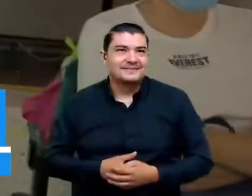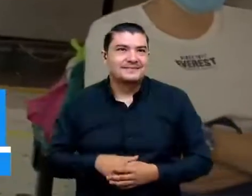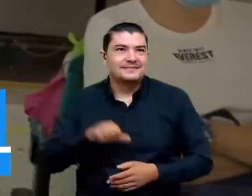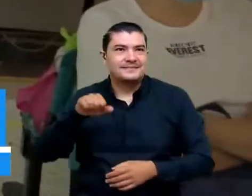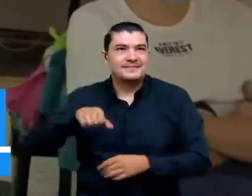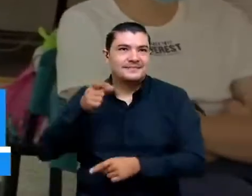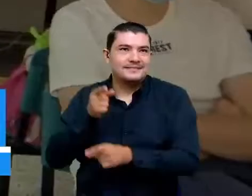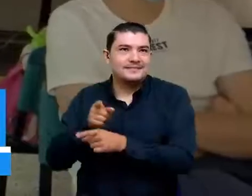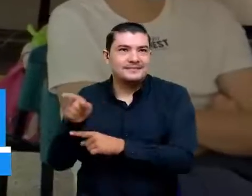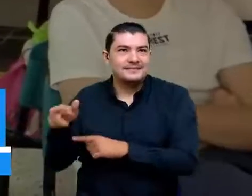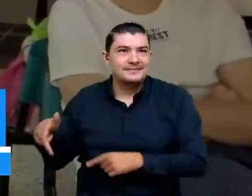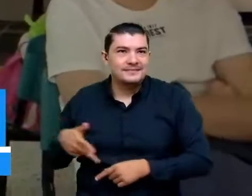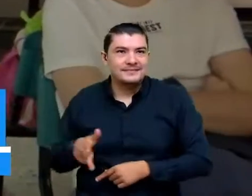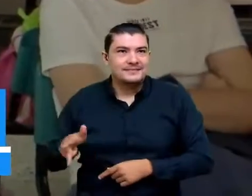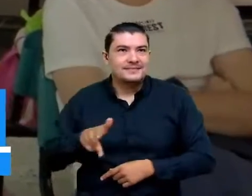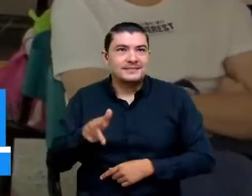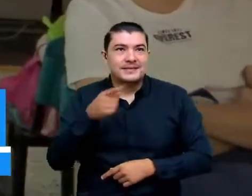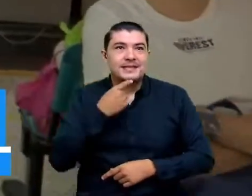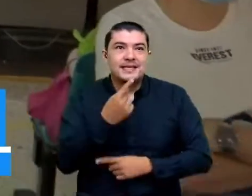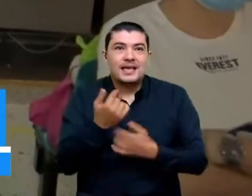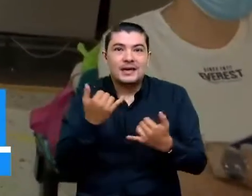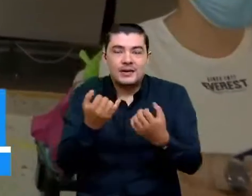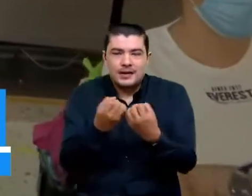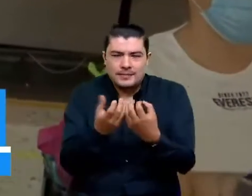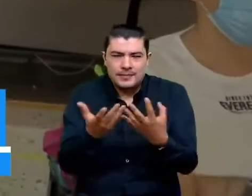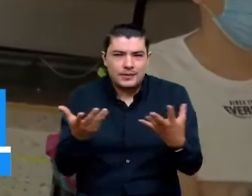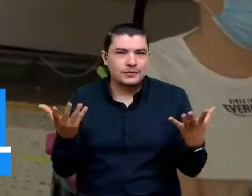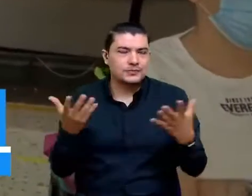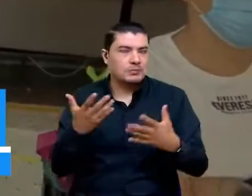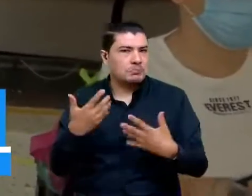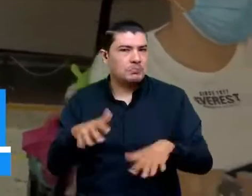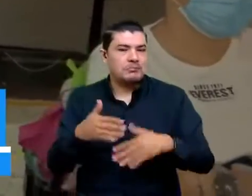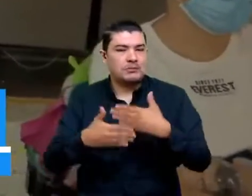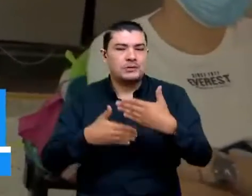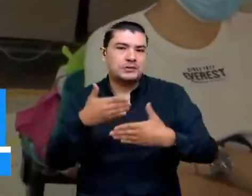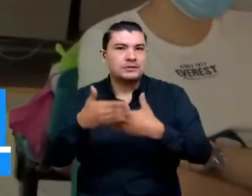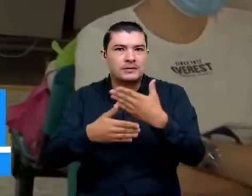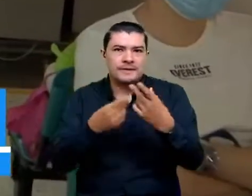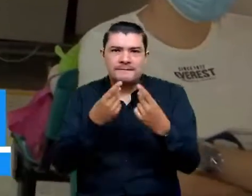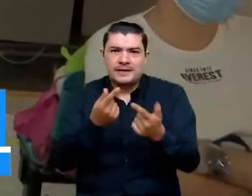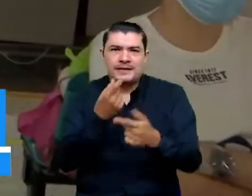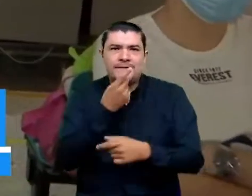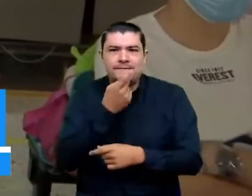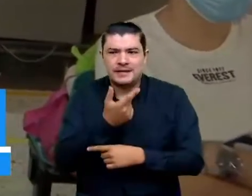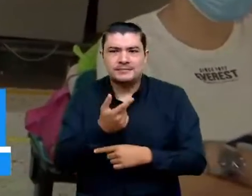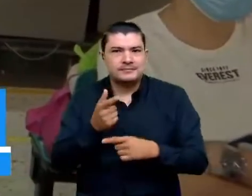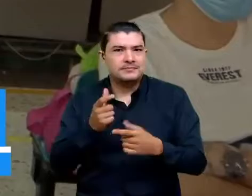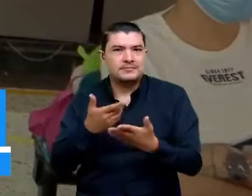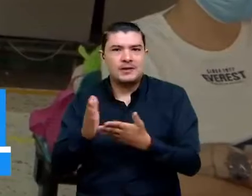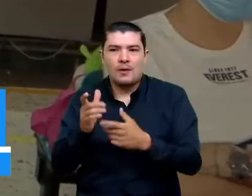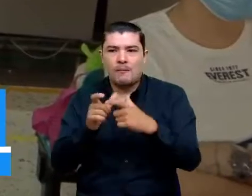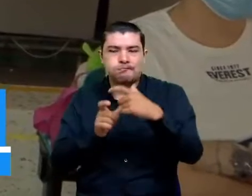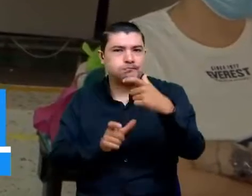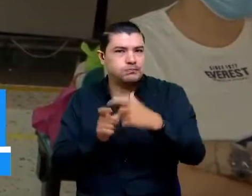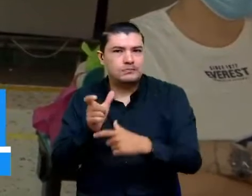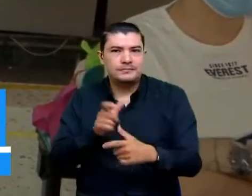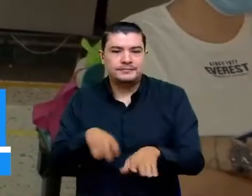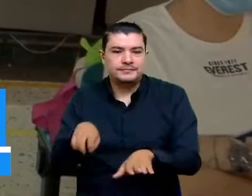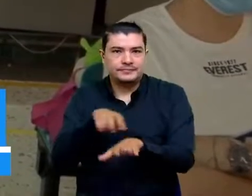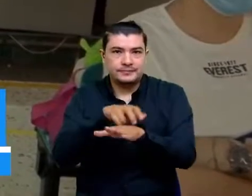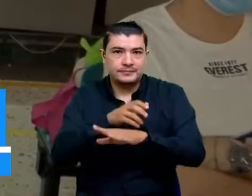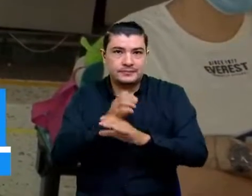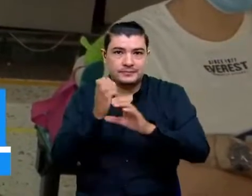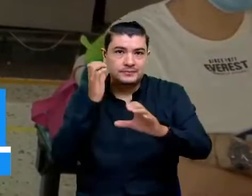nos dicen los viajeros. Ha sido bastante ágil la compra de los tiquetes. Veamos las recomendaciones que nos dan